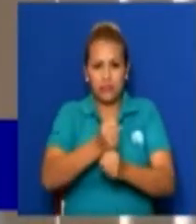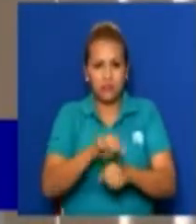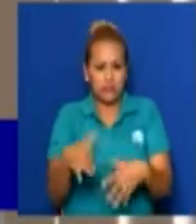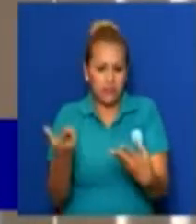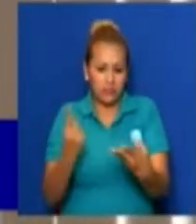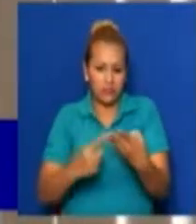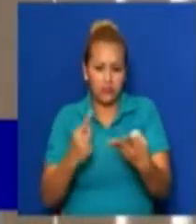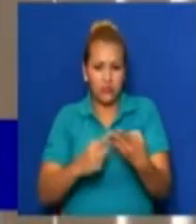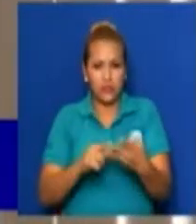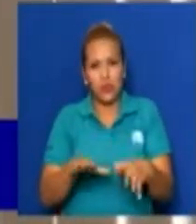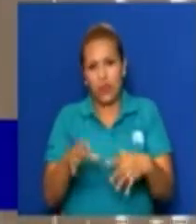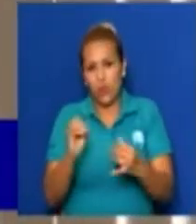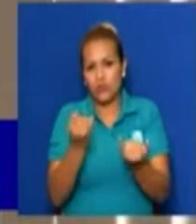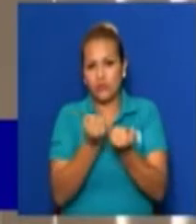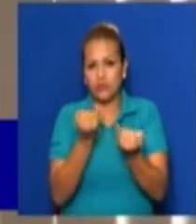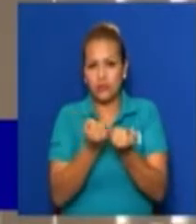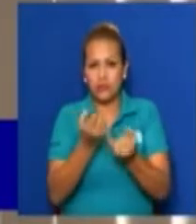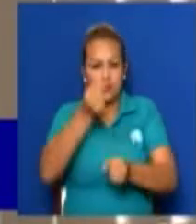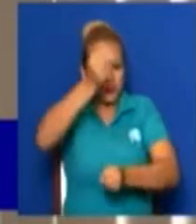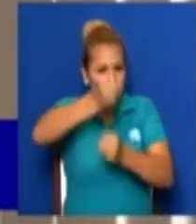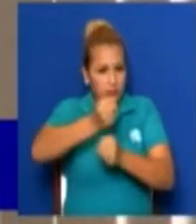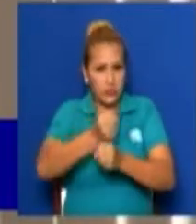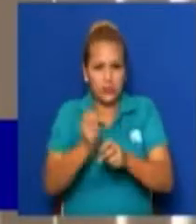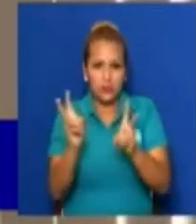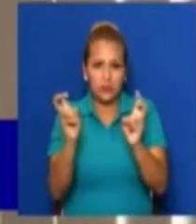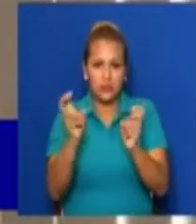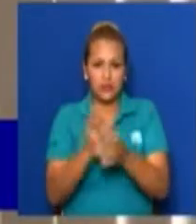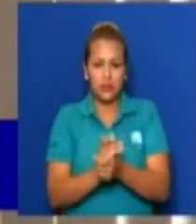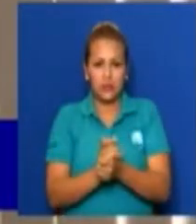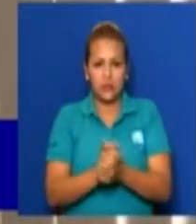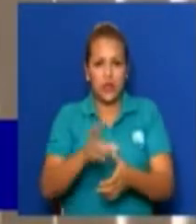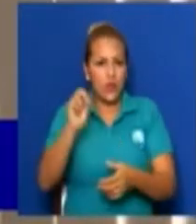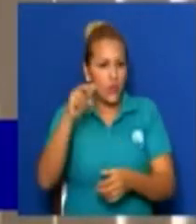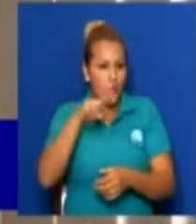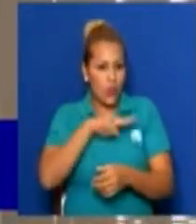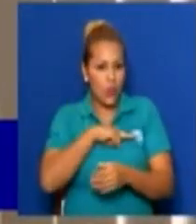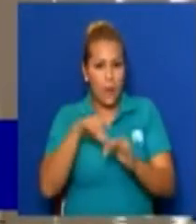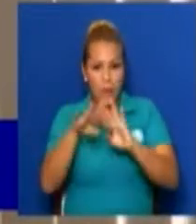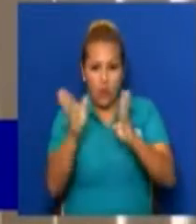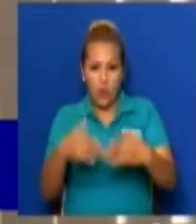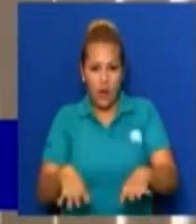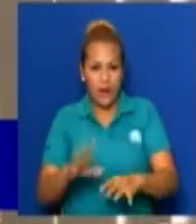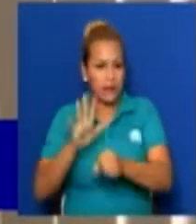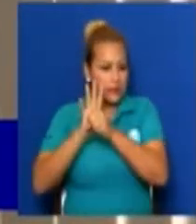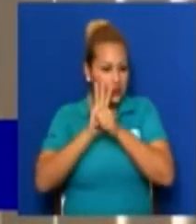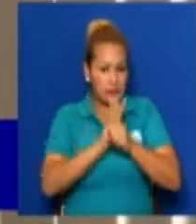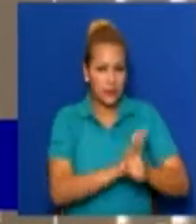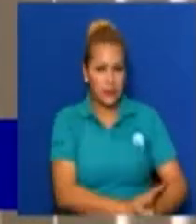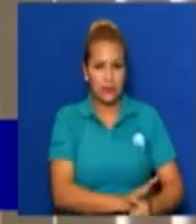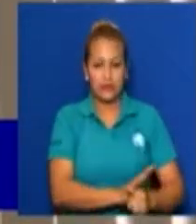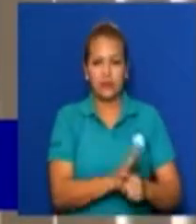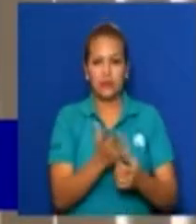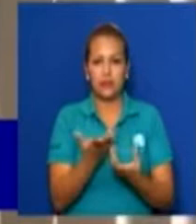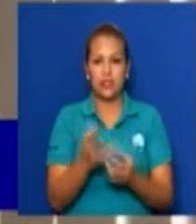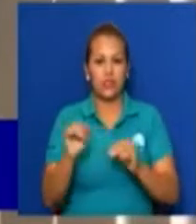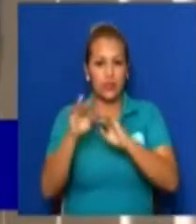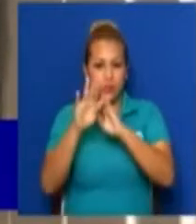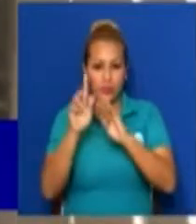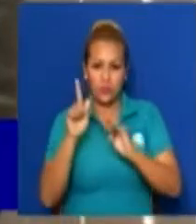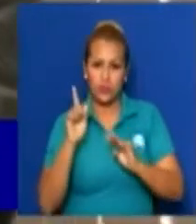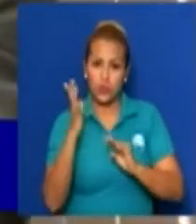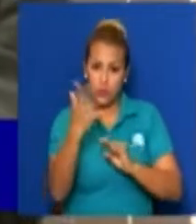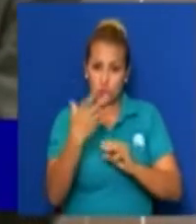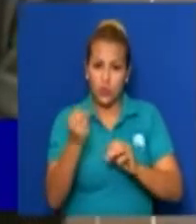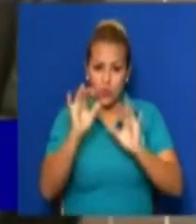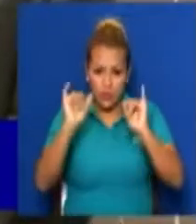el ámbito del trabajo. Ninguna mujer puede ser discriminada. Todas las condiciones que